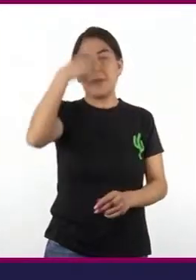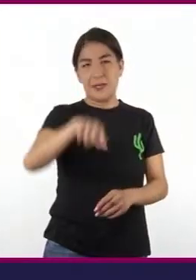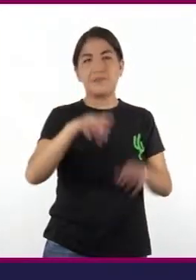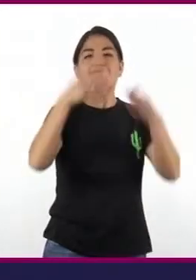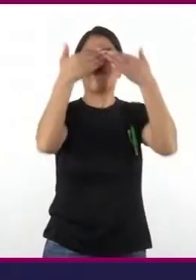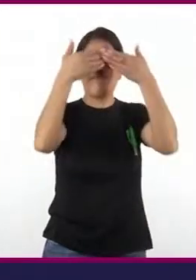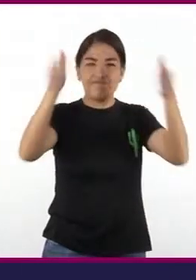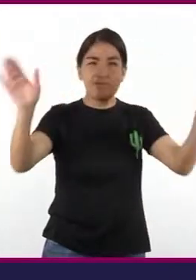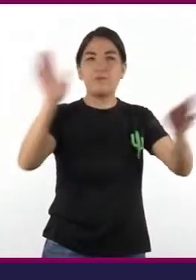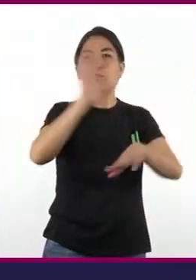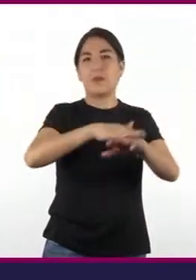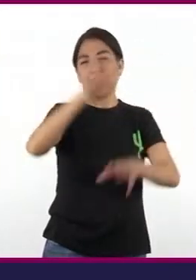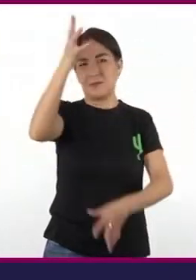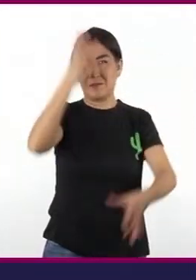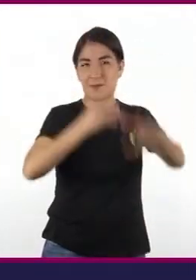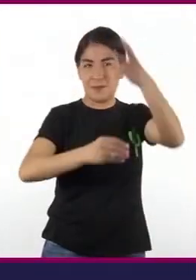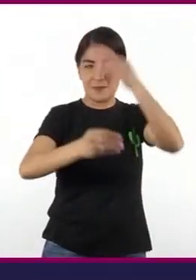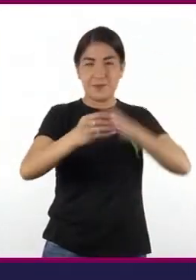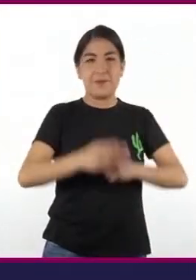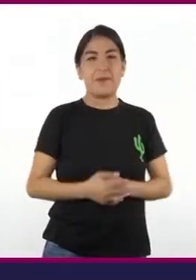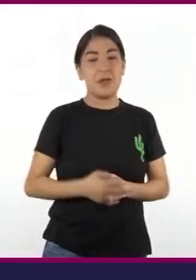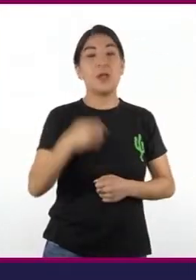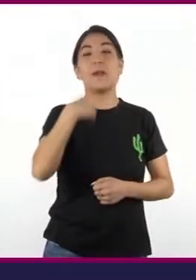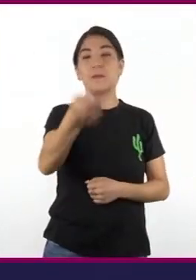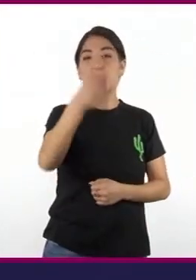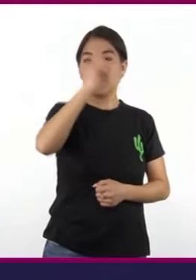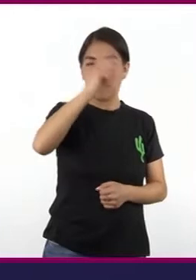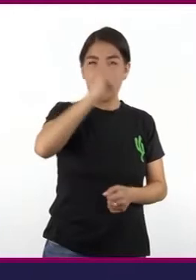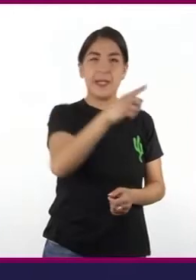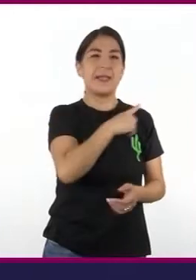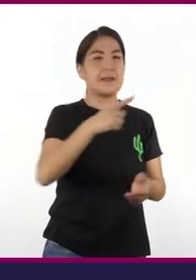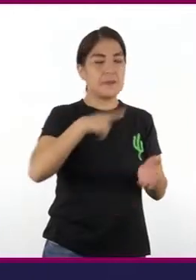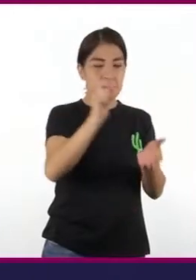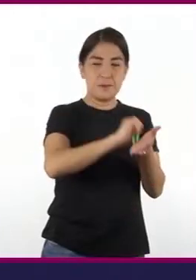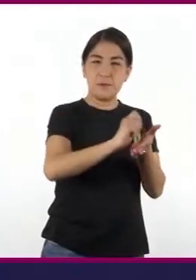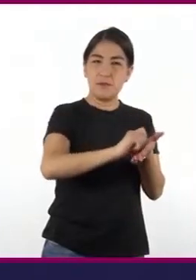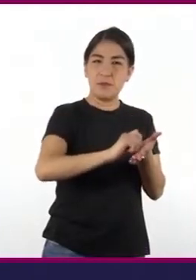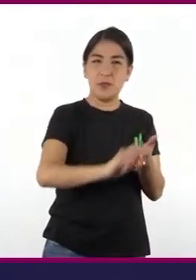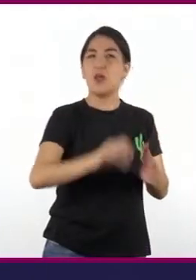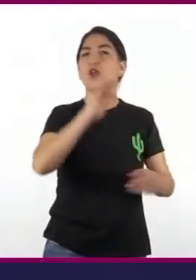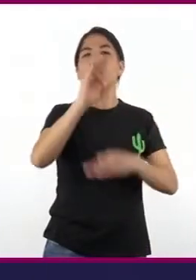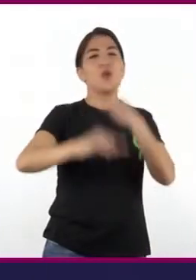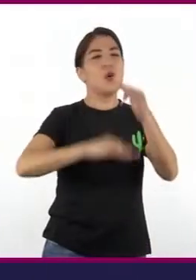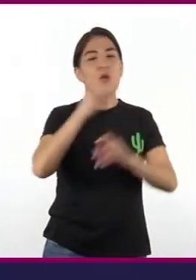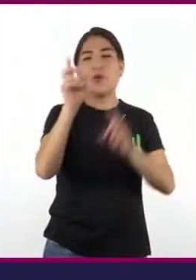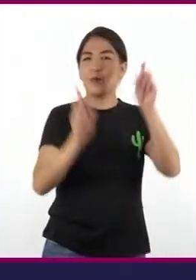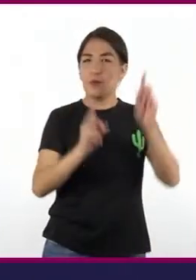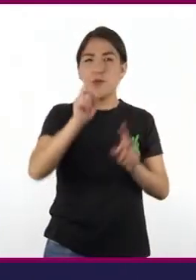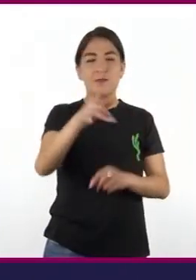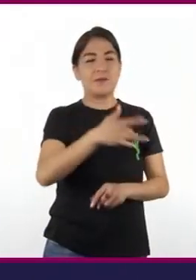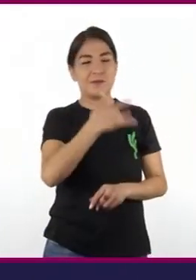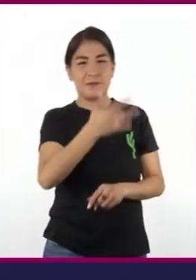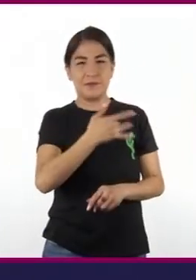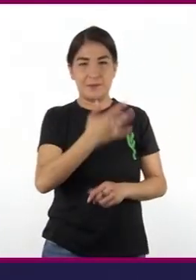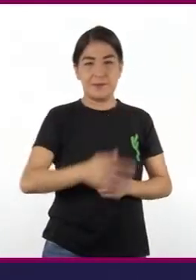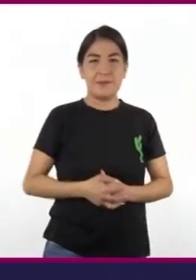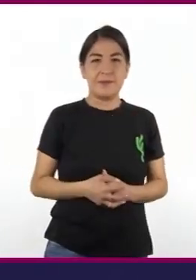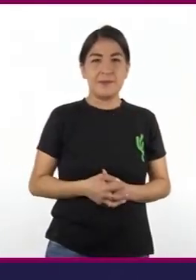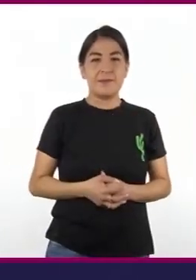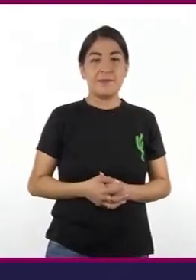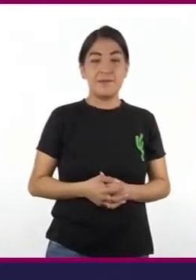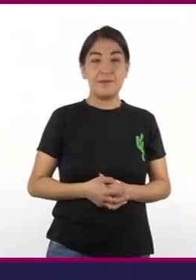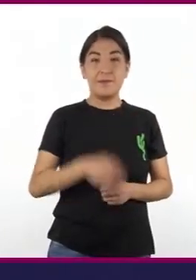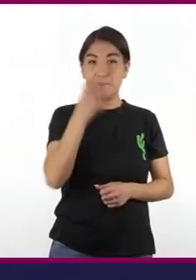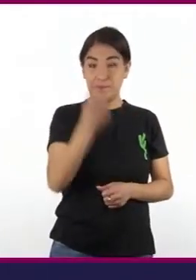ampliar su conocimiento, por lo que les recomiendo llevar un registro de todas las dudas e inquietudes que surjan. Muchas